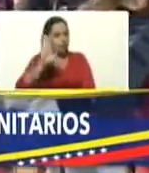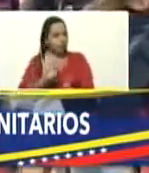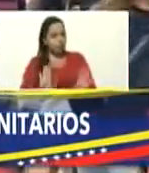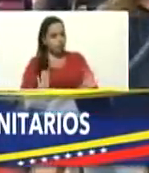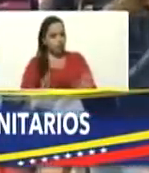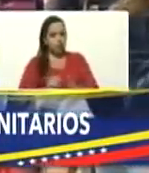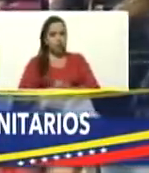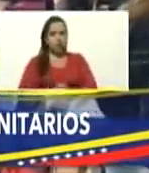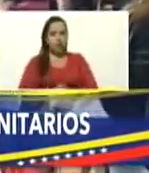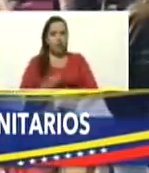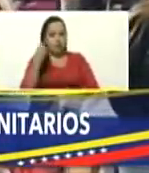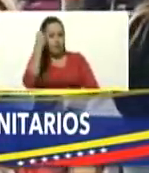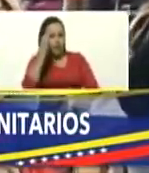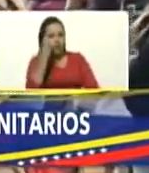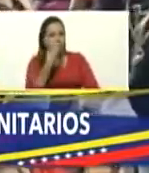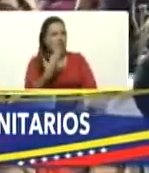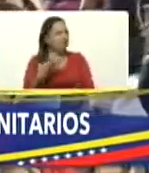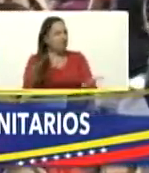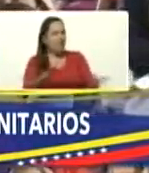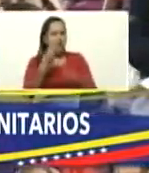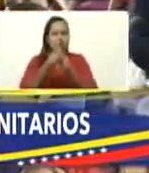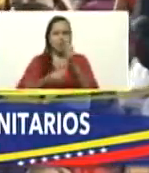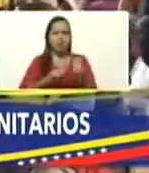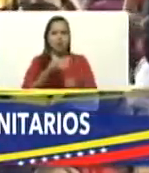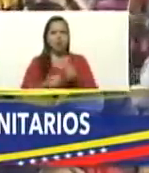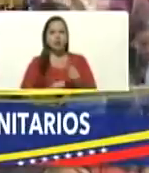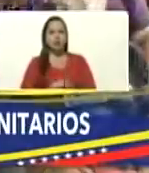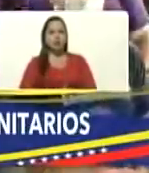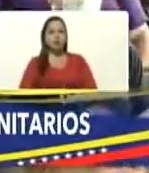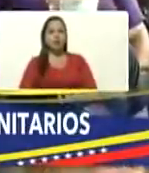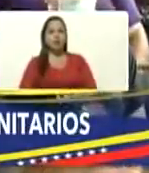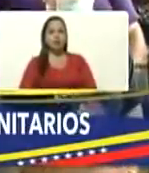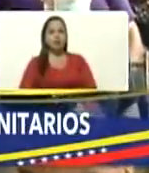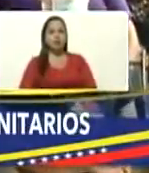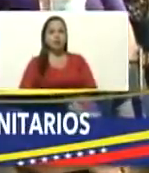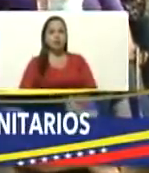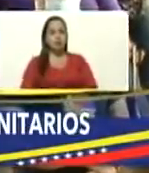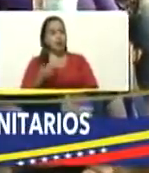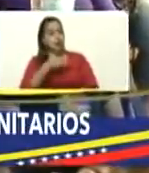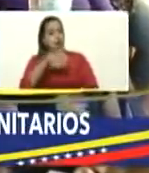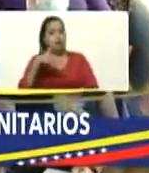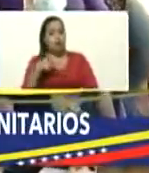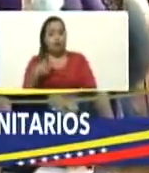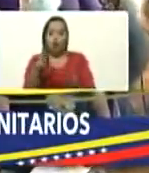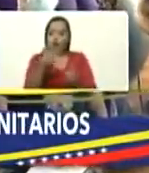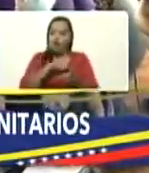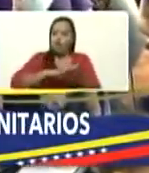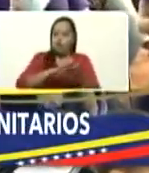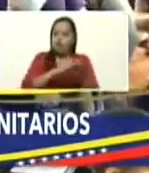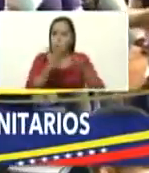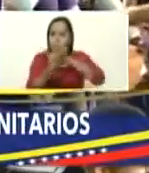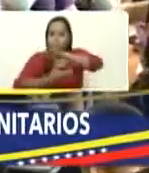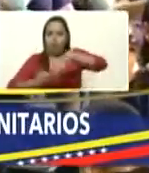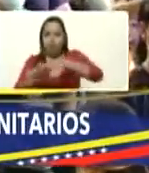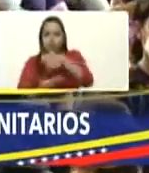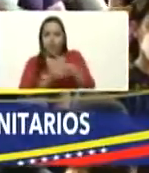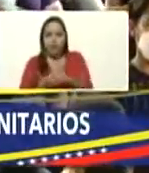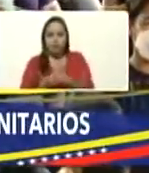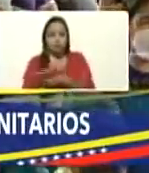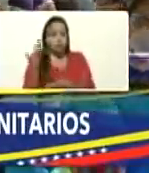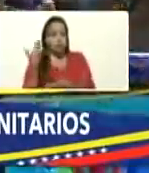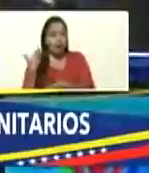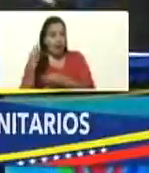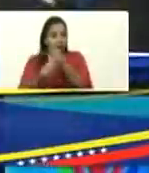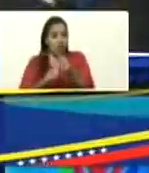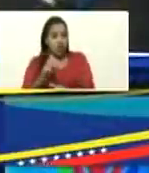a pensarnos bien qué vamos a hacer para nosotros resolver los problemas creados por